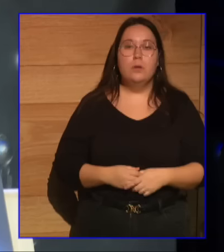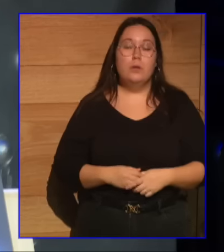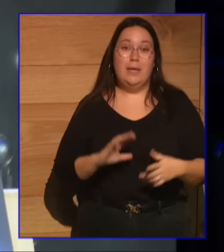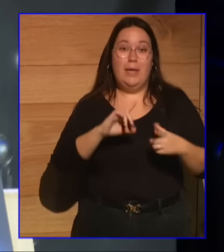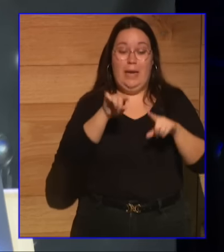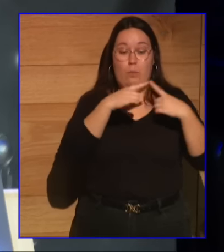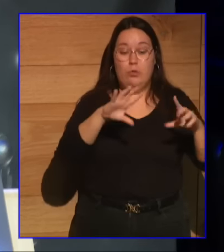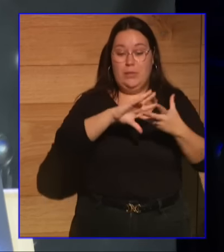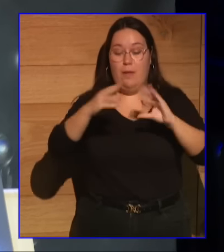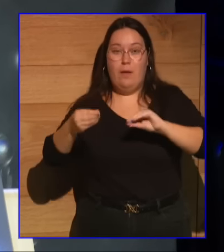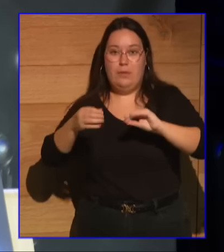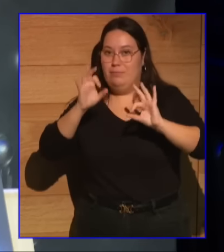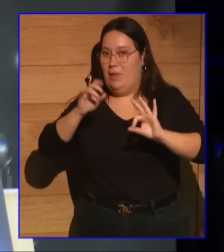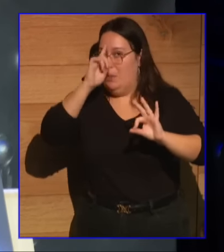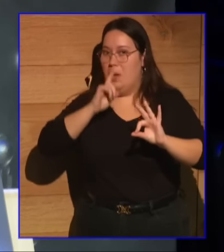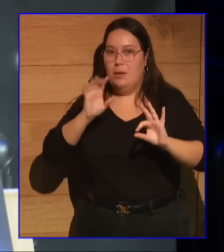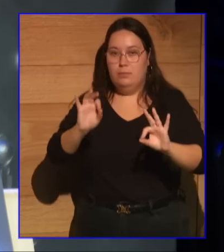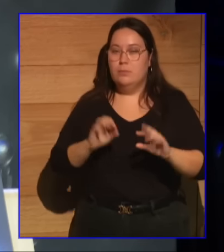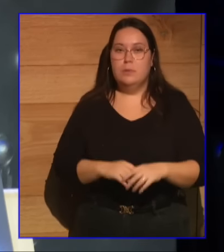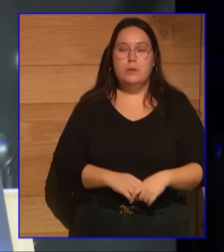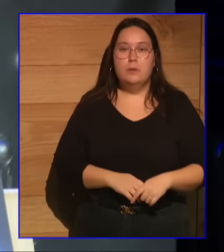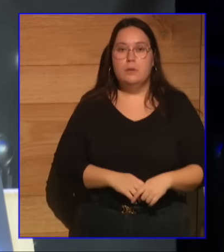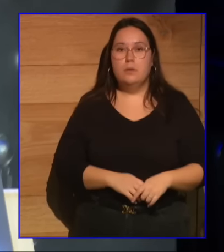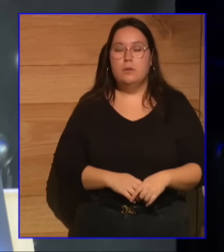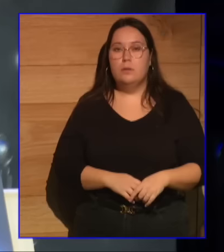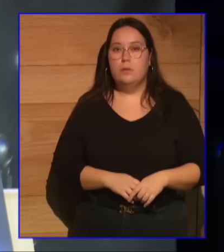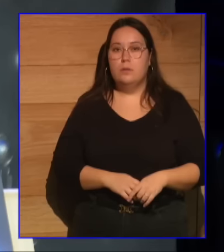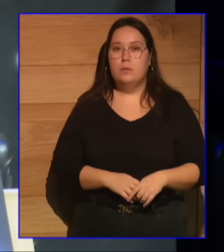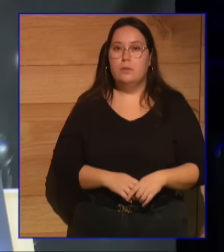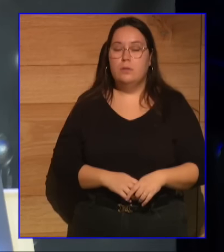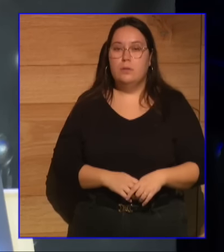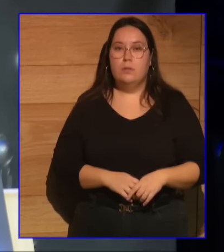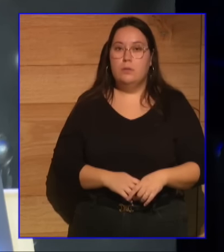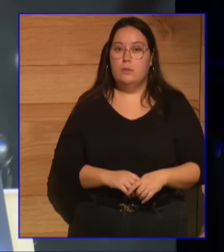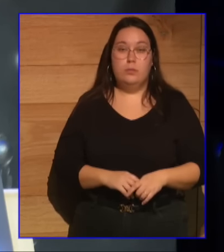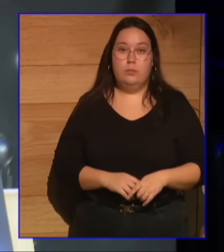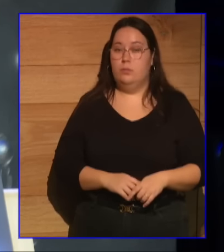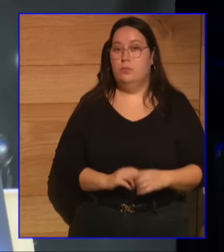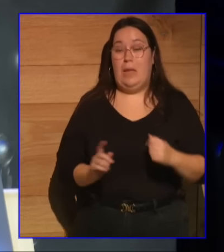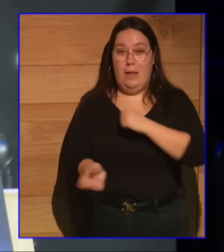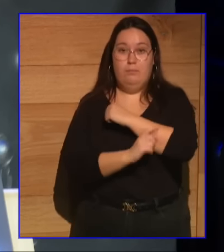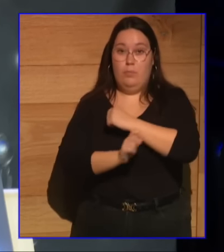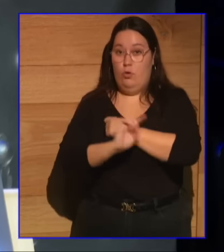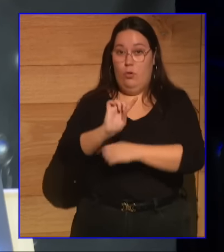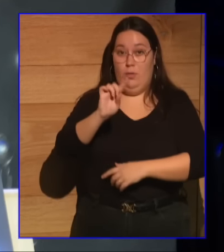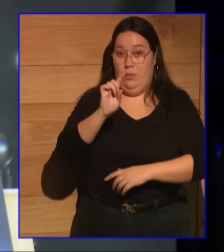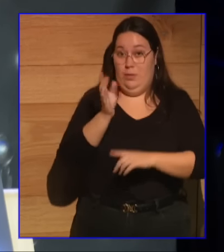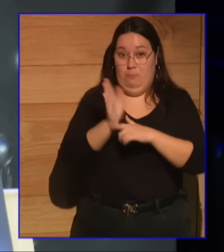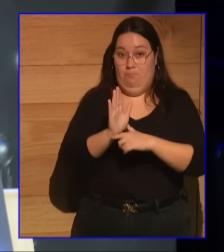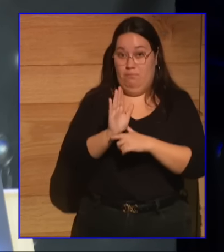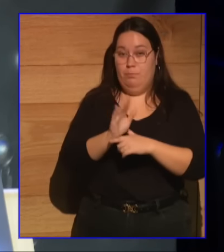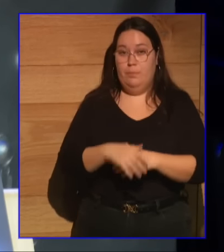adapta absolutamente a la imagen... tiene como máximo exponente en su, sin